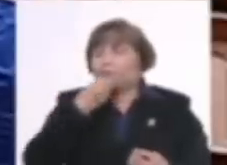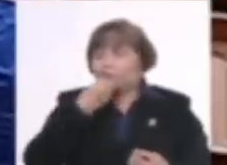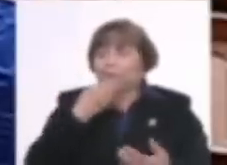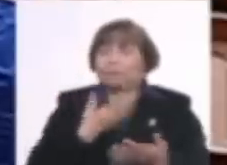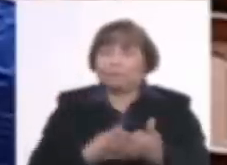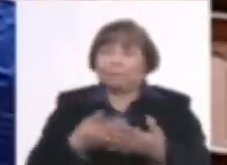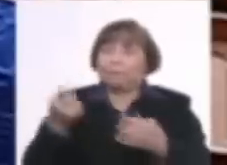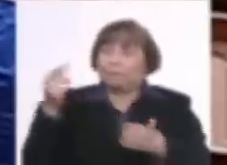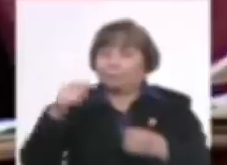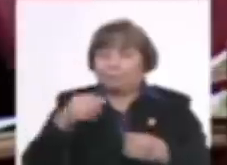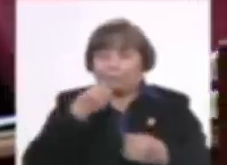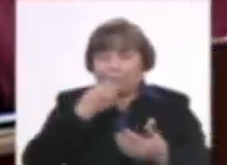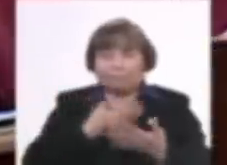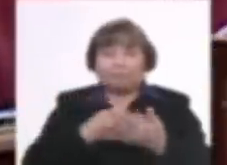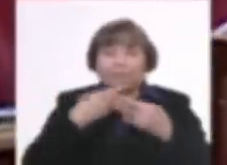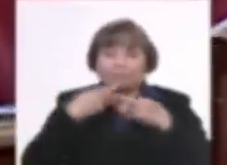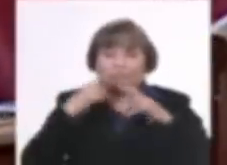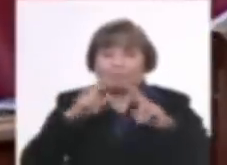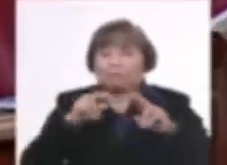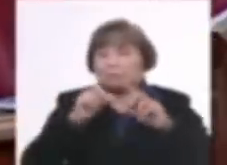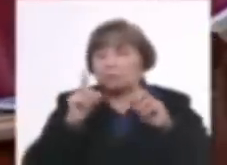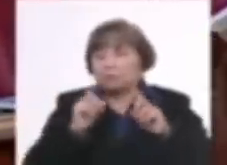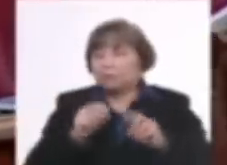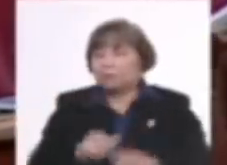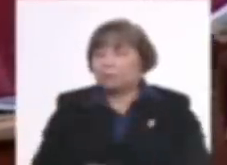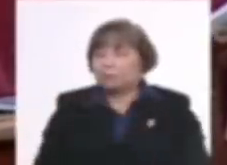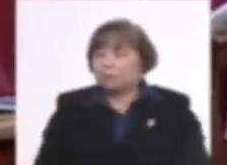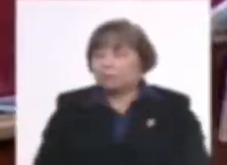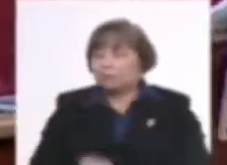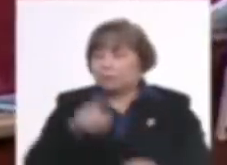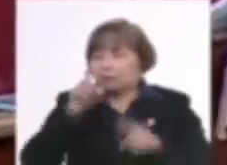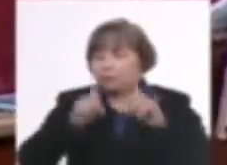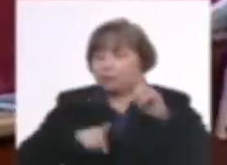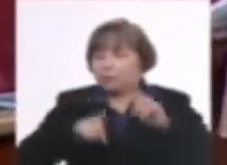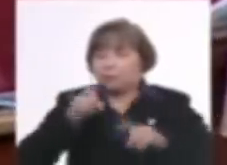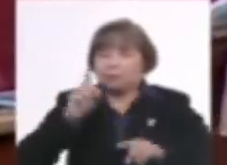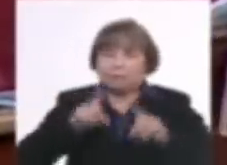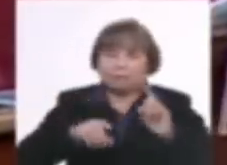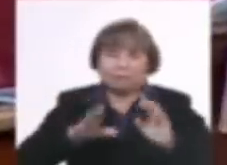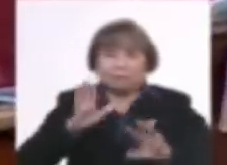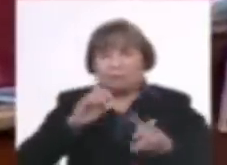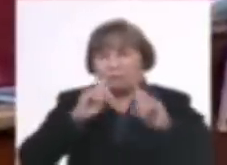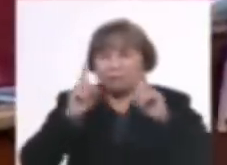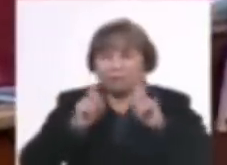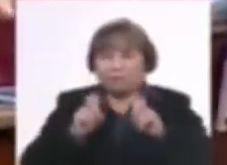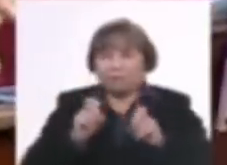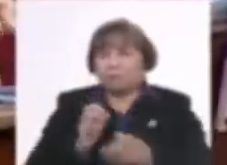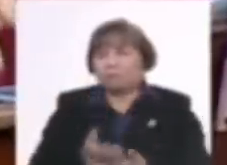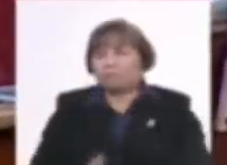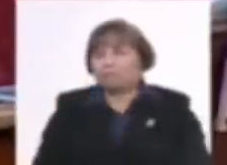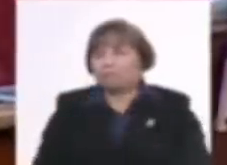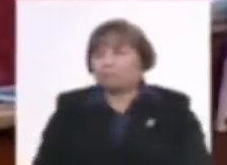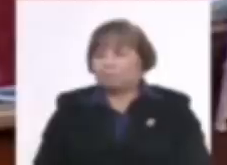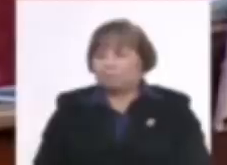venga y pueda usted responder a las preguntas. A veces resultan las preguntas muy